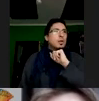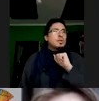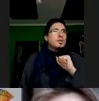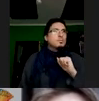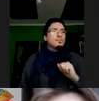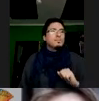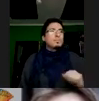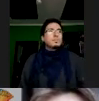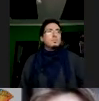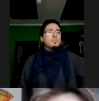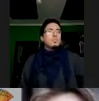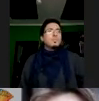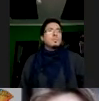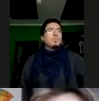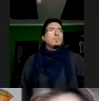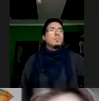los planos de elevación?